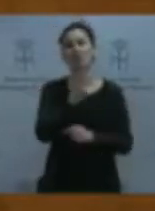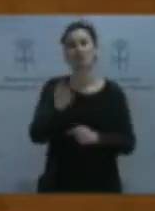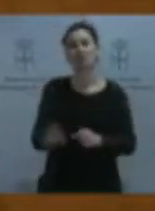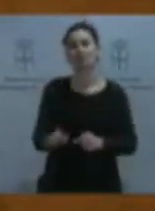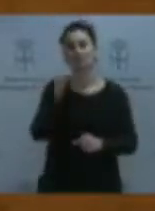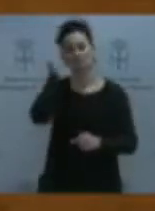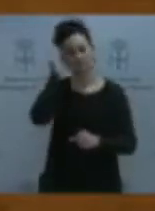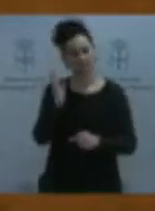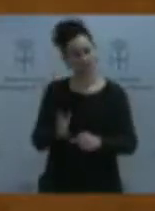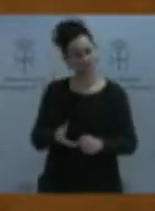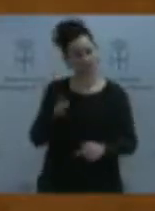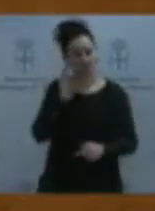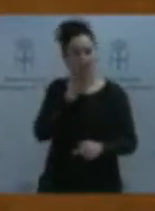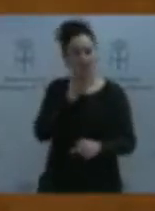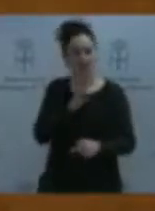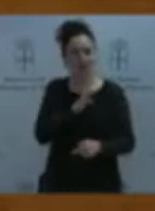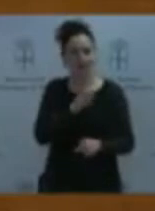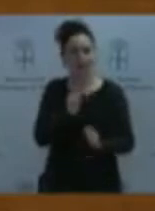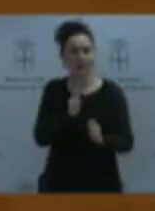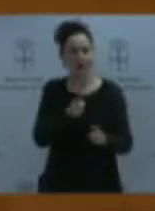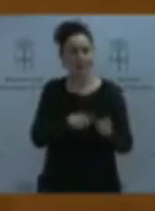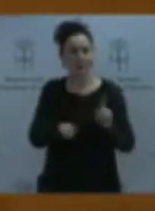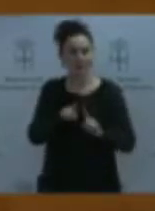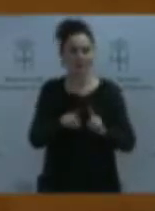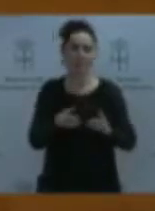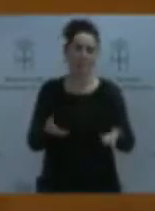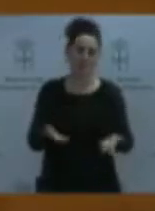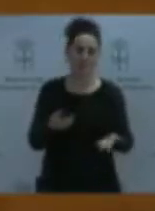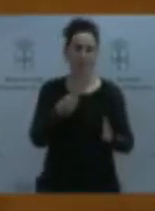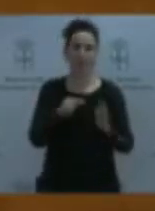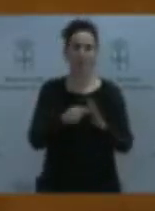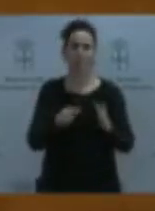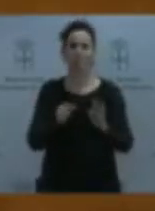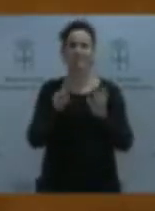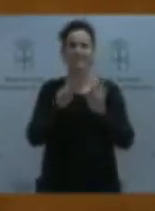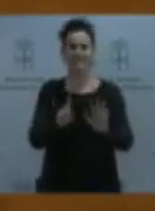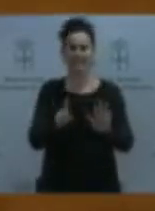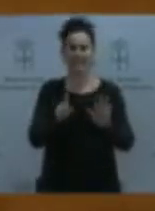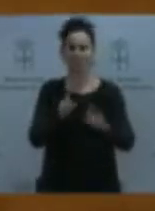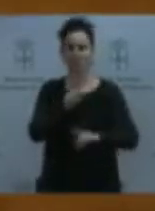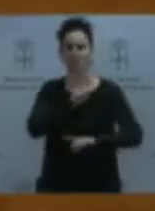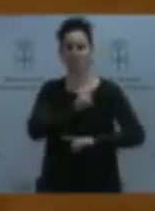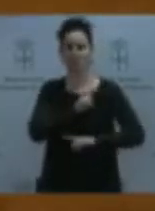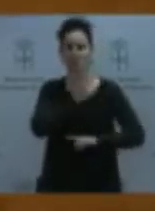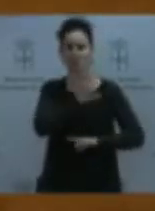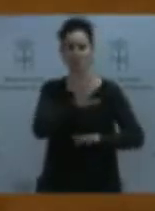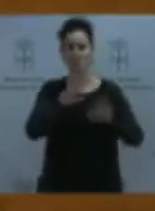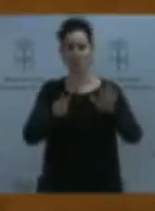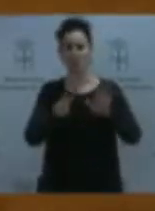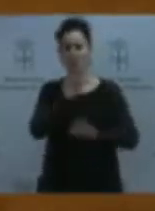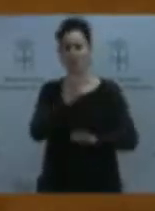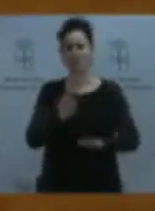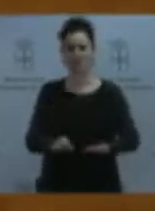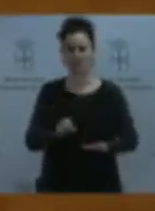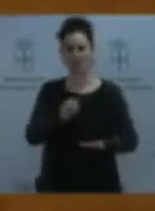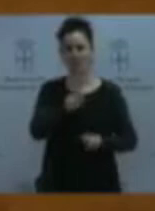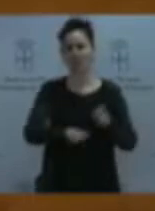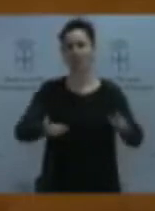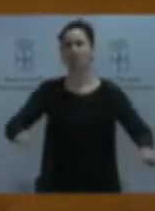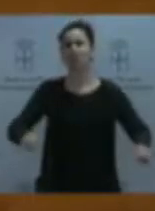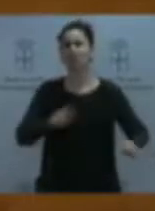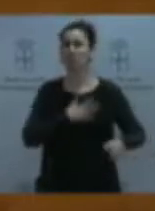En noviembre de 2006, el 57% de las y los ciudadanos declaraba estar satisfecho con el funcionamiento de la democracia